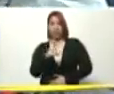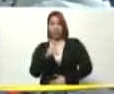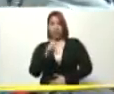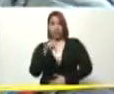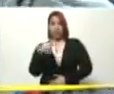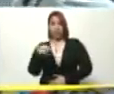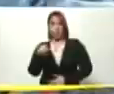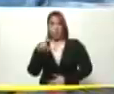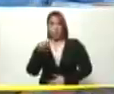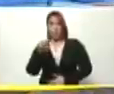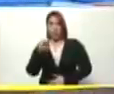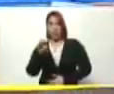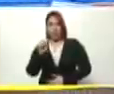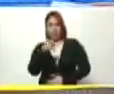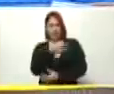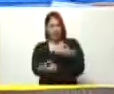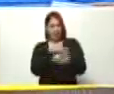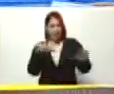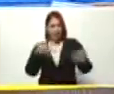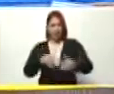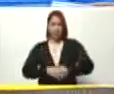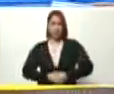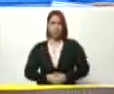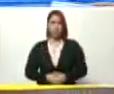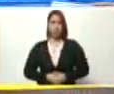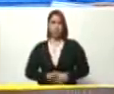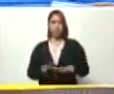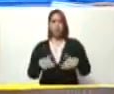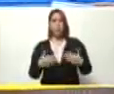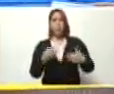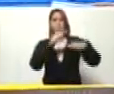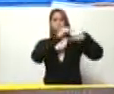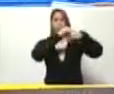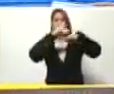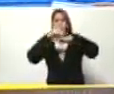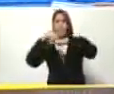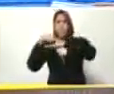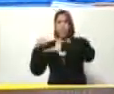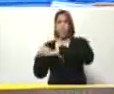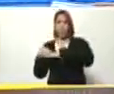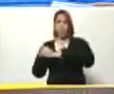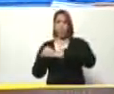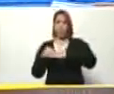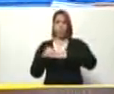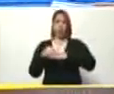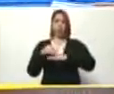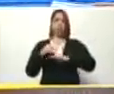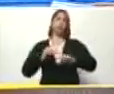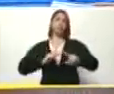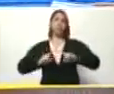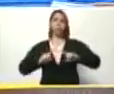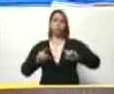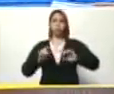Por eso es tan exitoso cuando se convocan los ejercicios escudo bolivariano.